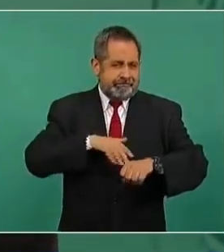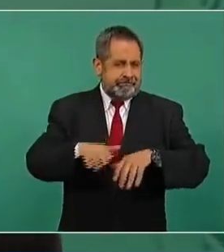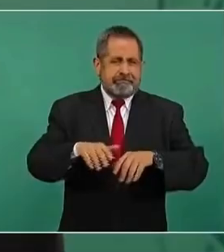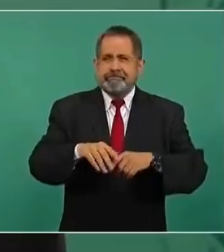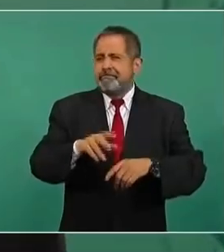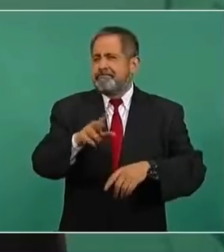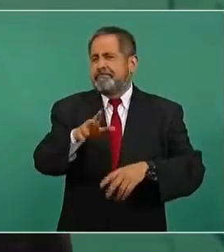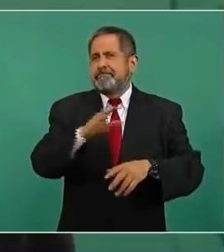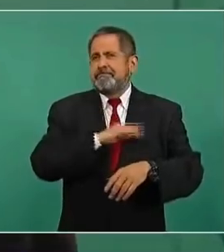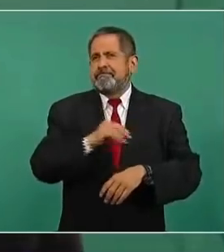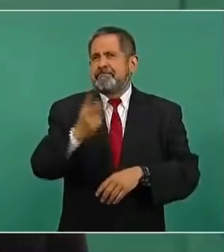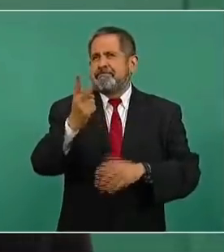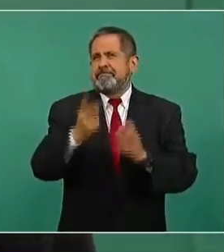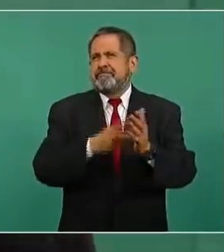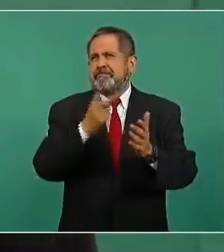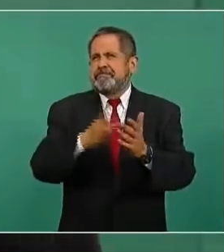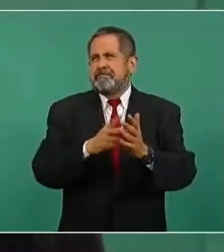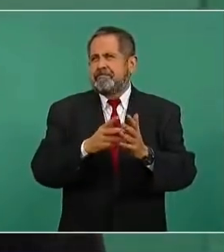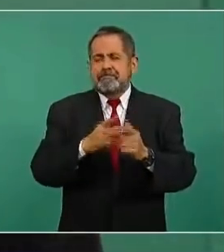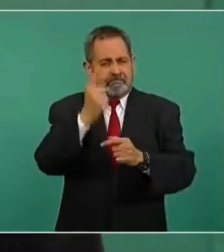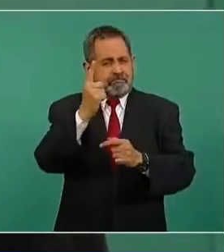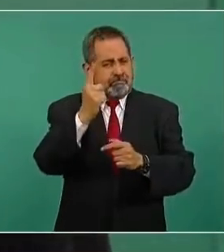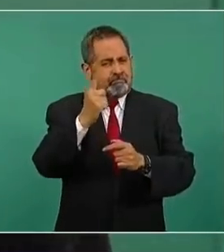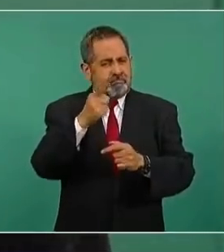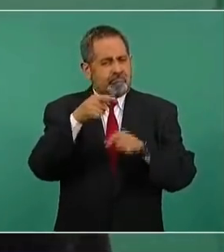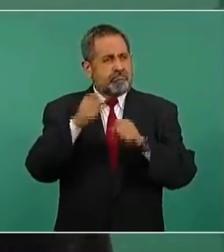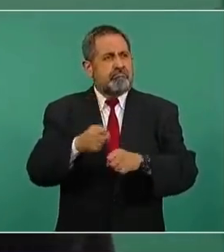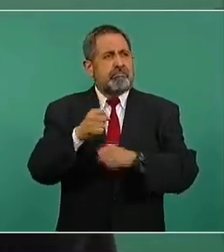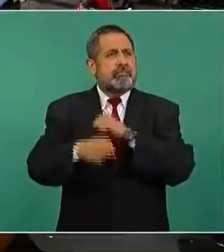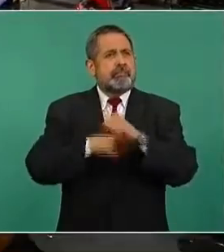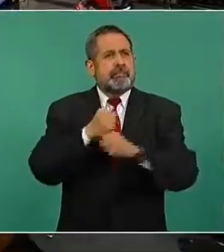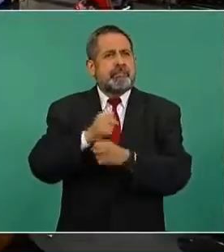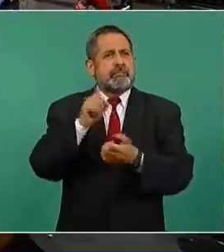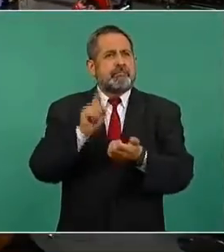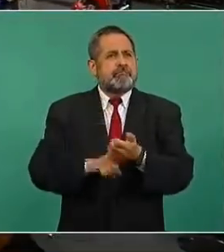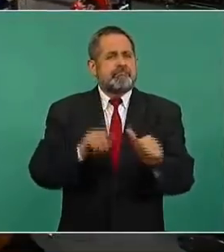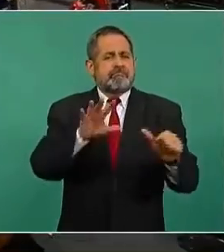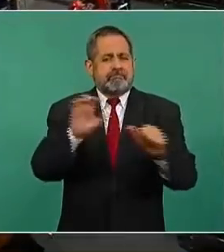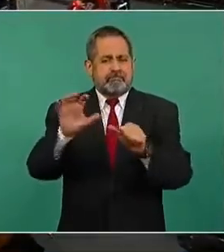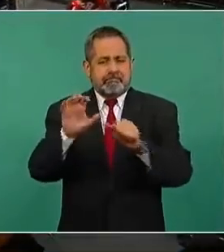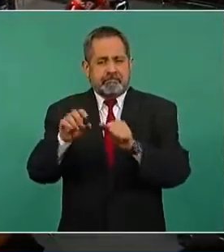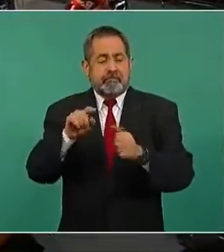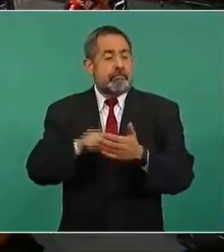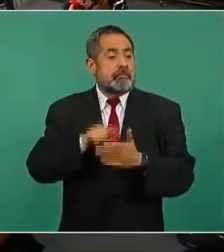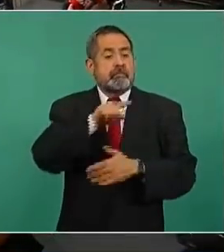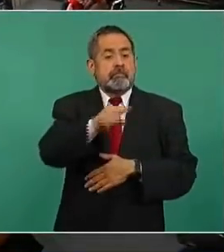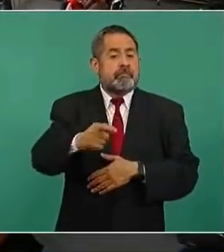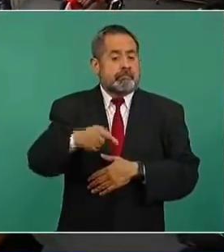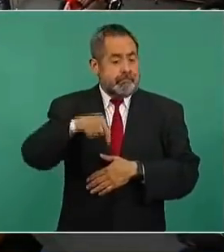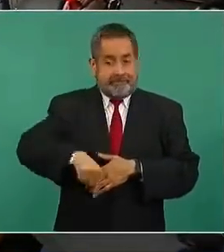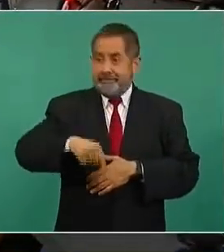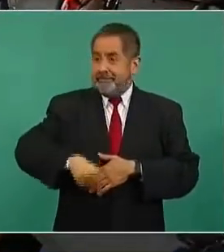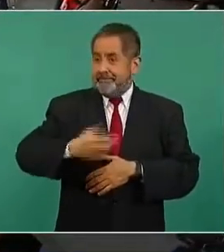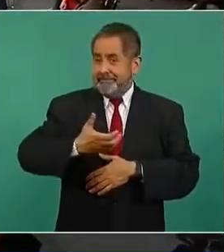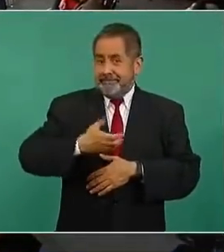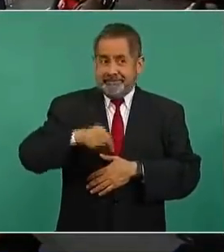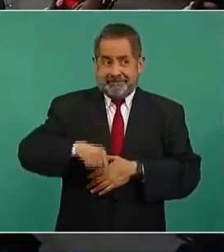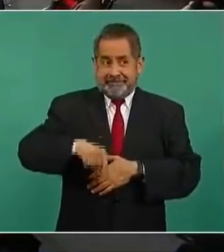dos veces, pero en una ocasión, en el siglo XVII, quemaron el palacio